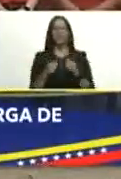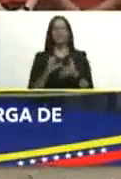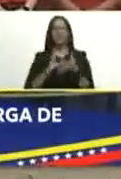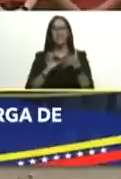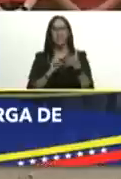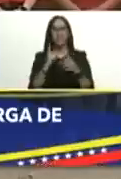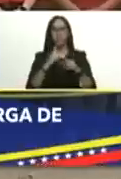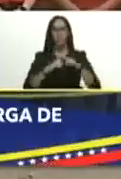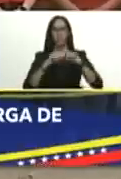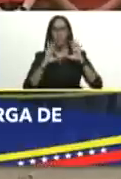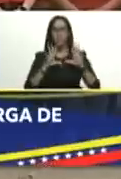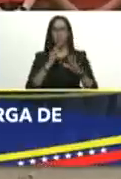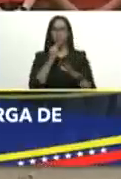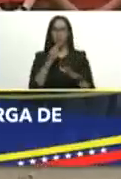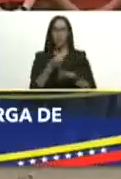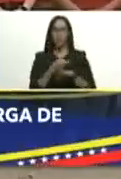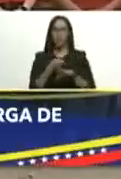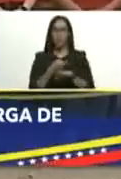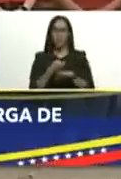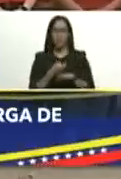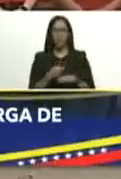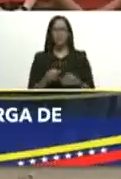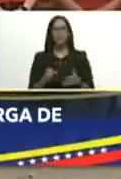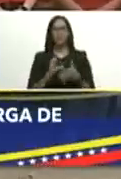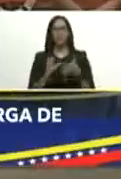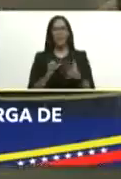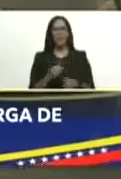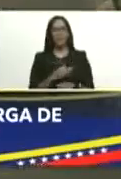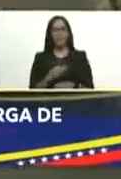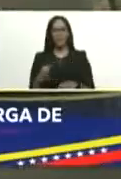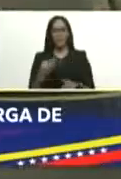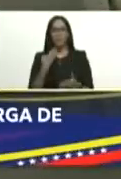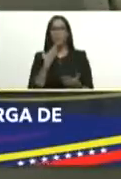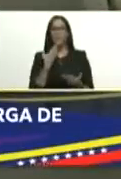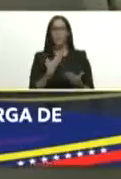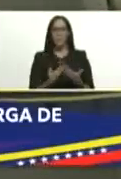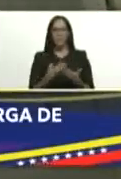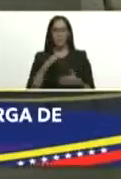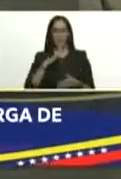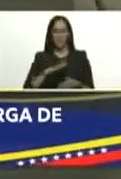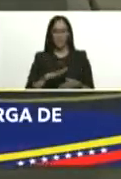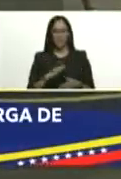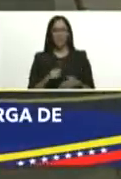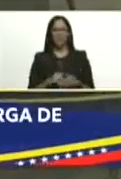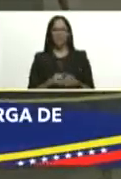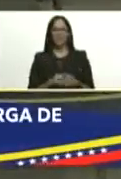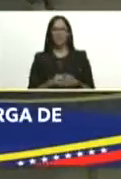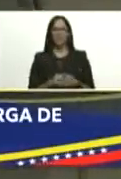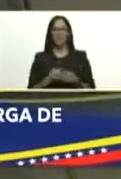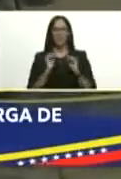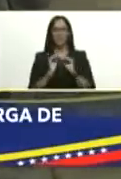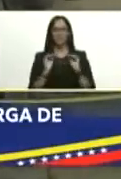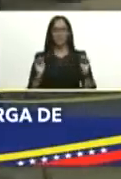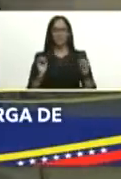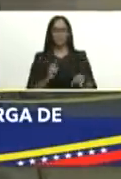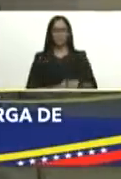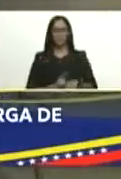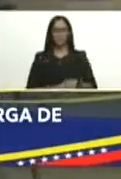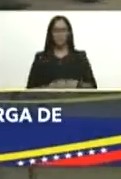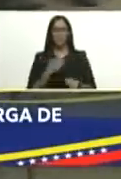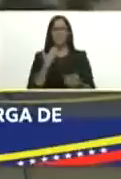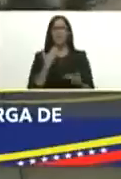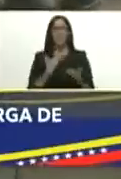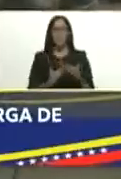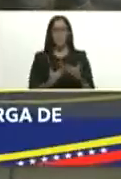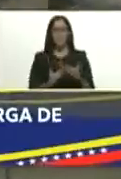el buen gobierno, es una herramienta perfecta que nos permite estar con alertas tempranas, que permitan